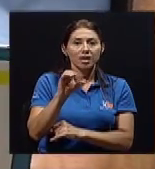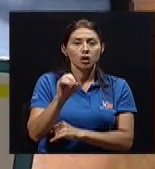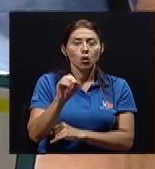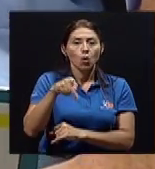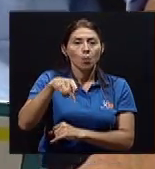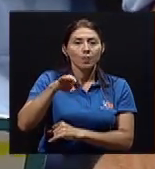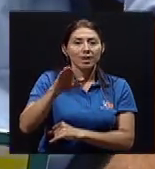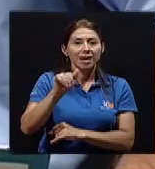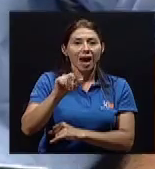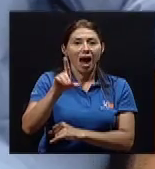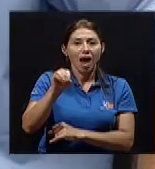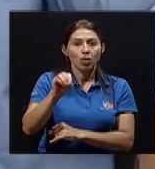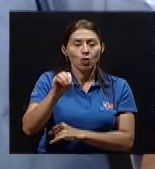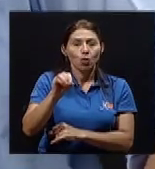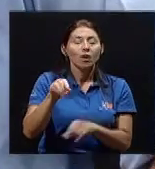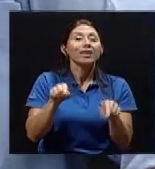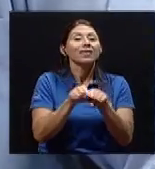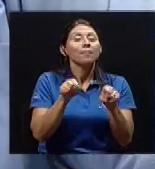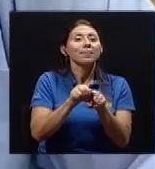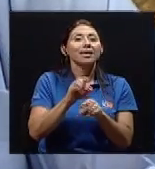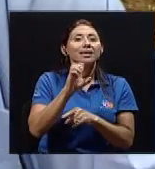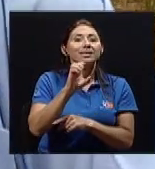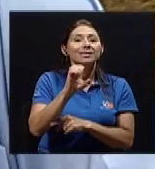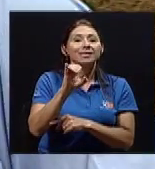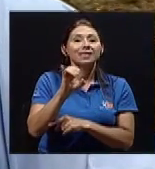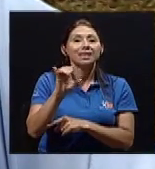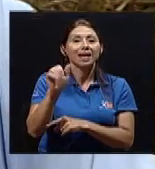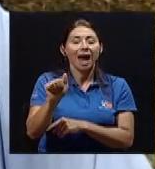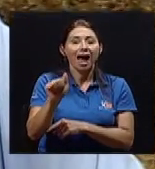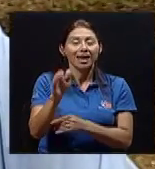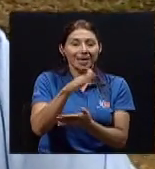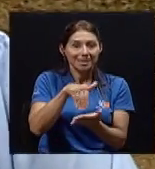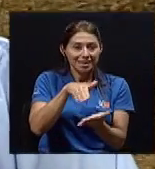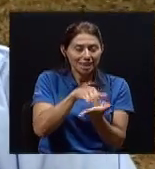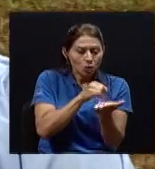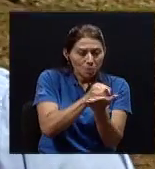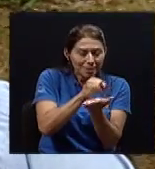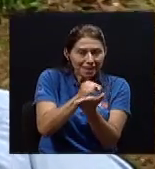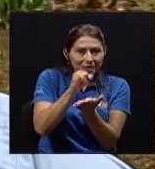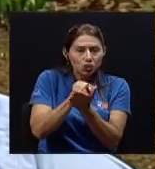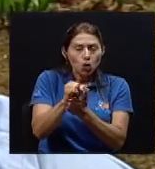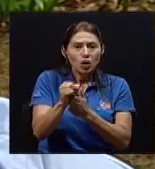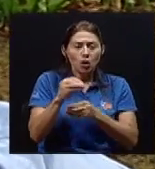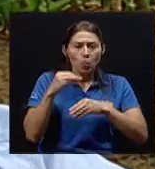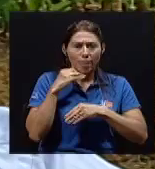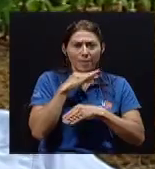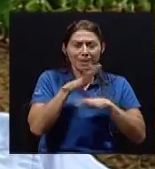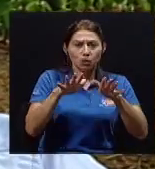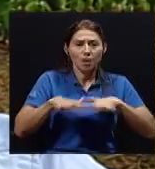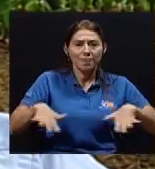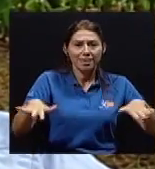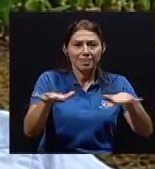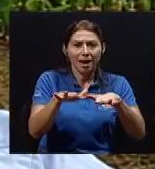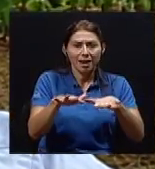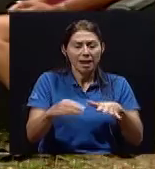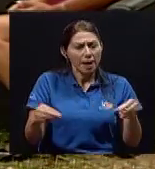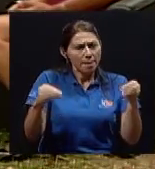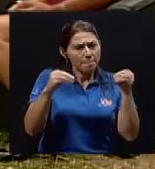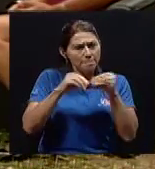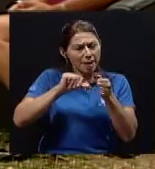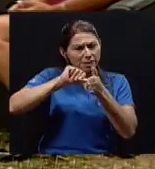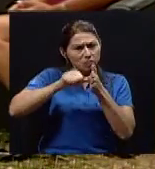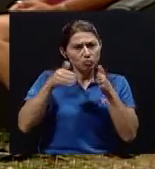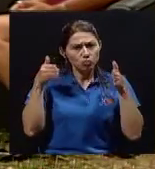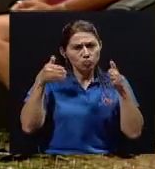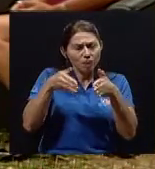de Investigación en Contaminación Ambiental. Ya desde un punto de vista, digamos, más hacia la investigación con